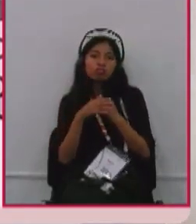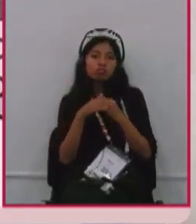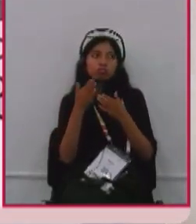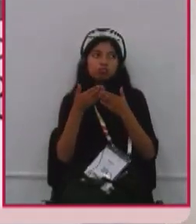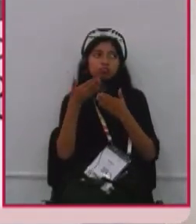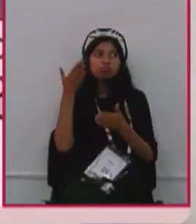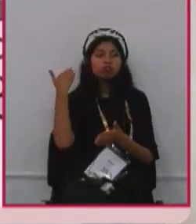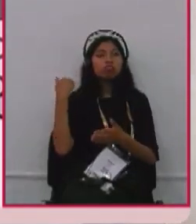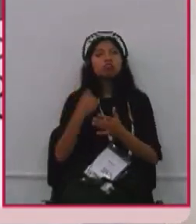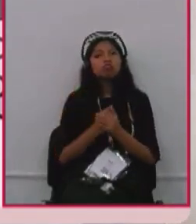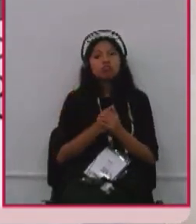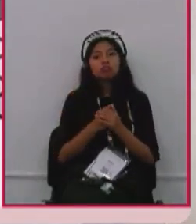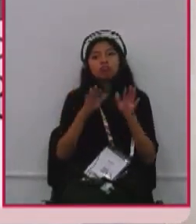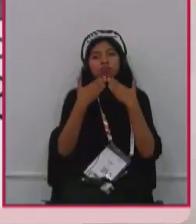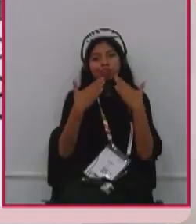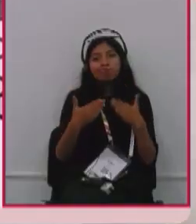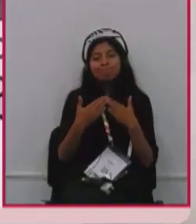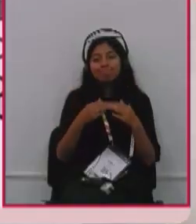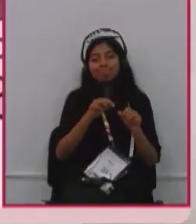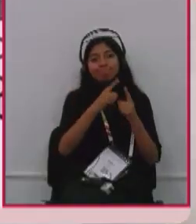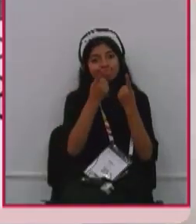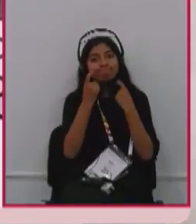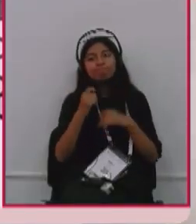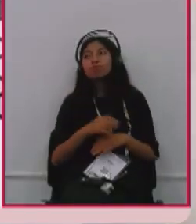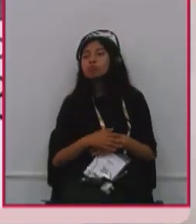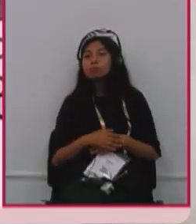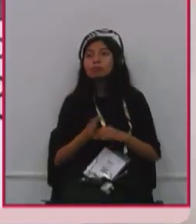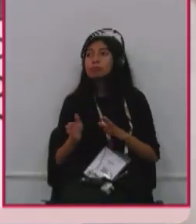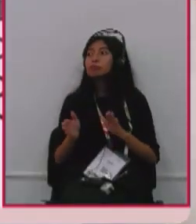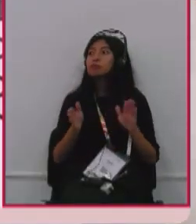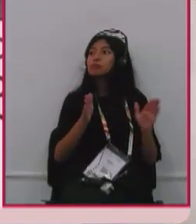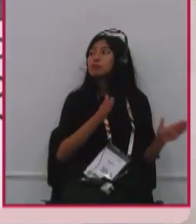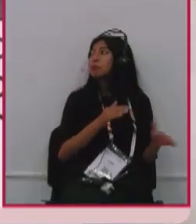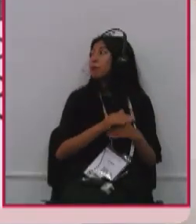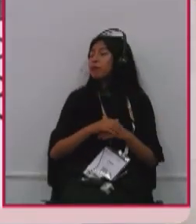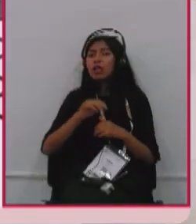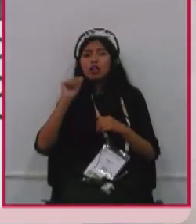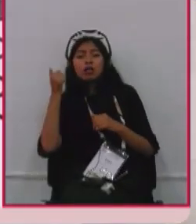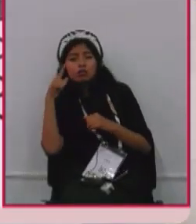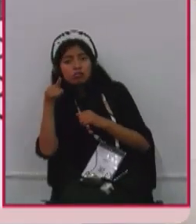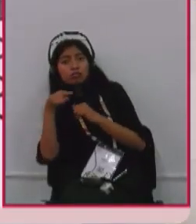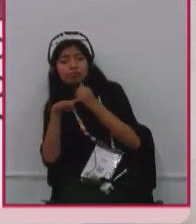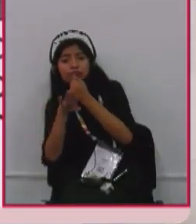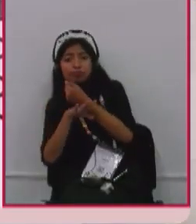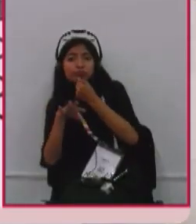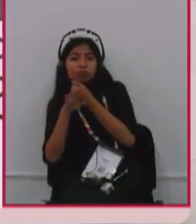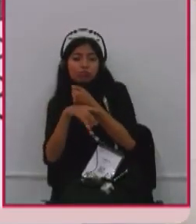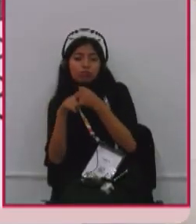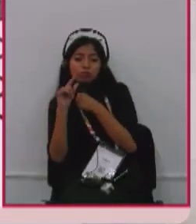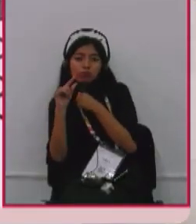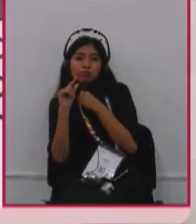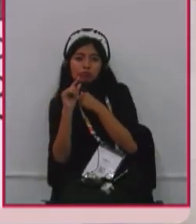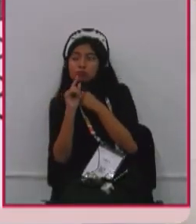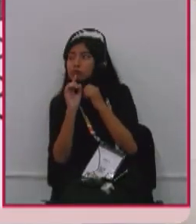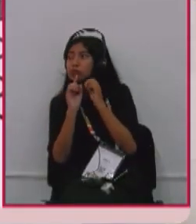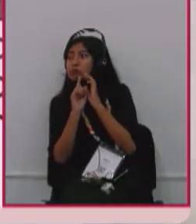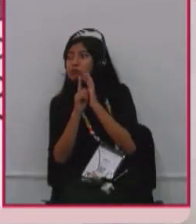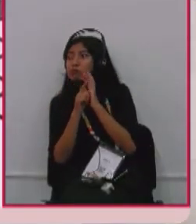inicialmente. Muchas gracias por la pregunta. Y otra preguntita, en base a lo que tú, un segundito, mi